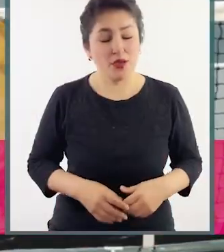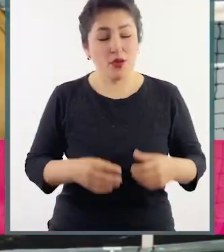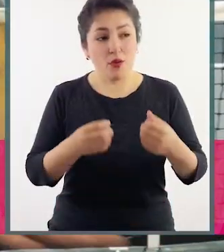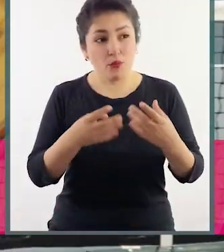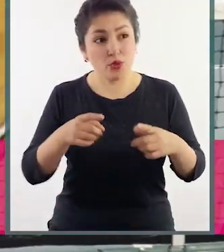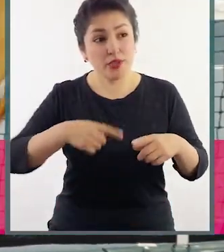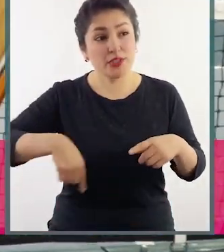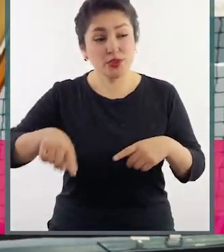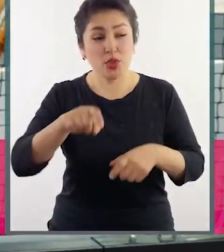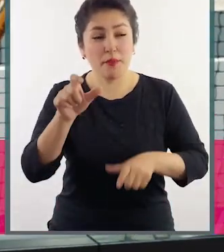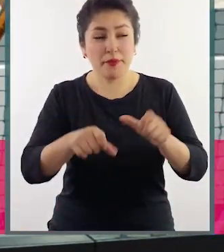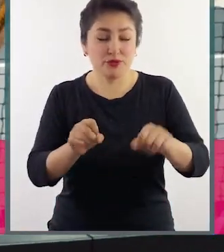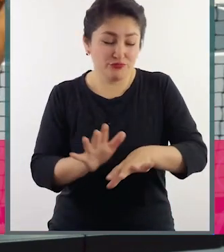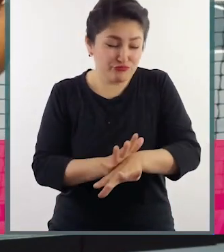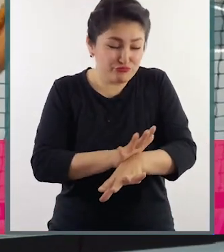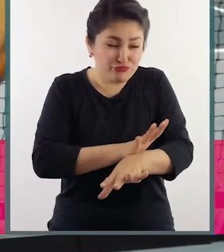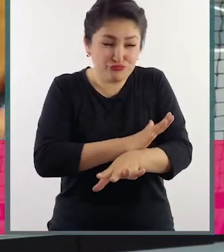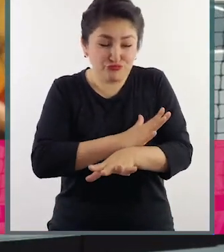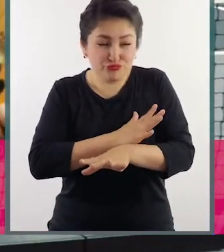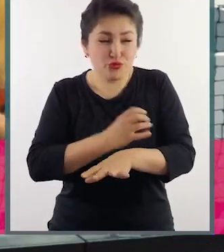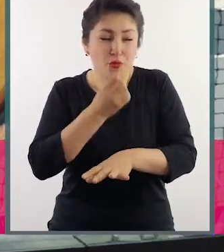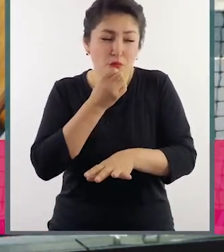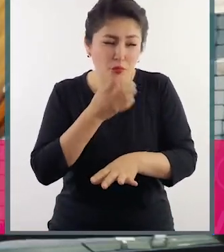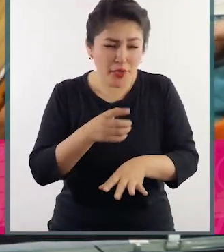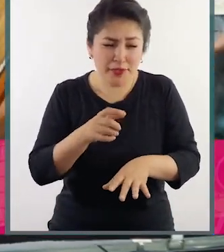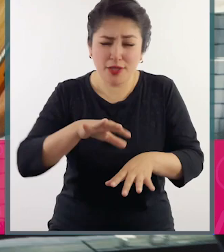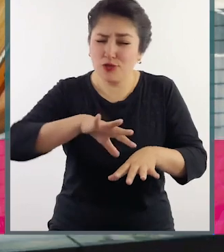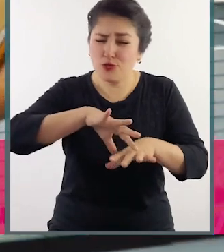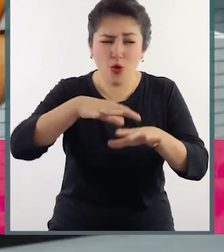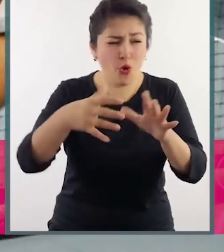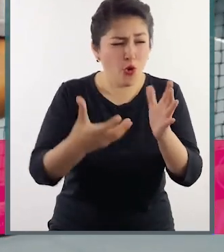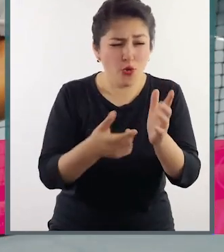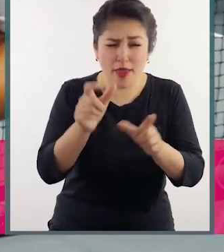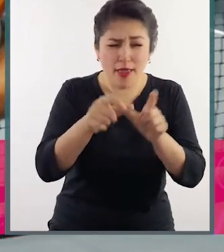Bueno, la energía es súper buena aquí en Perú, todo el mundo súper atento.